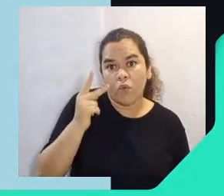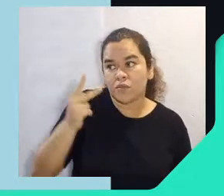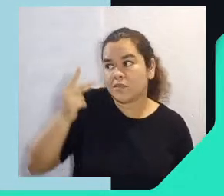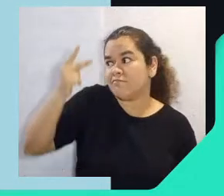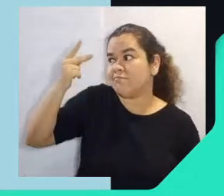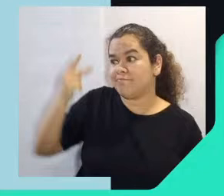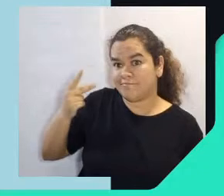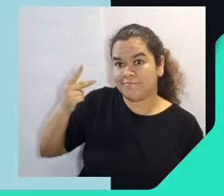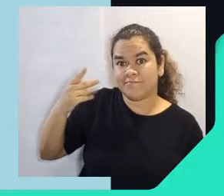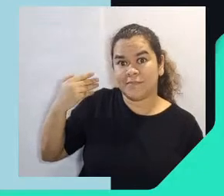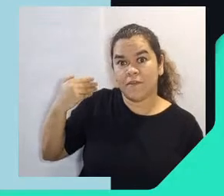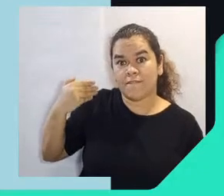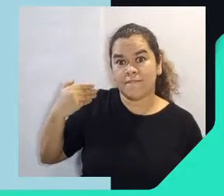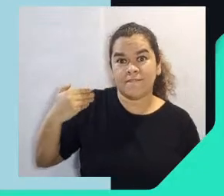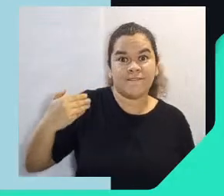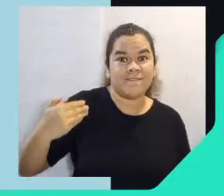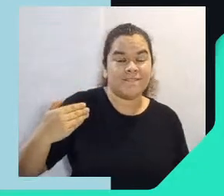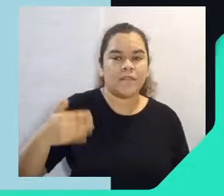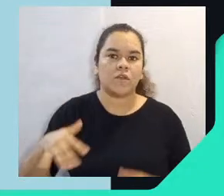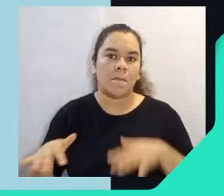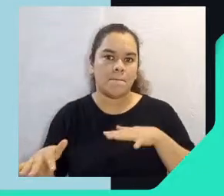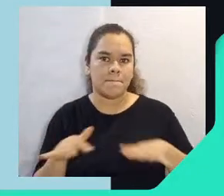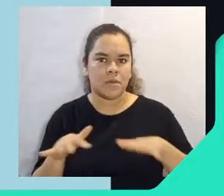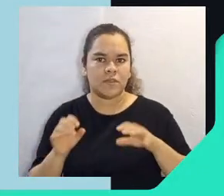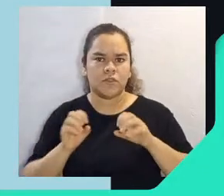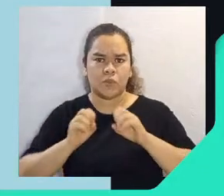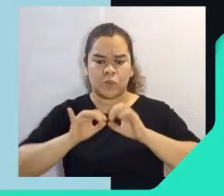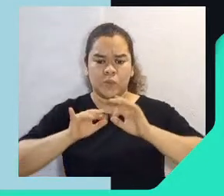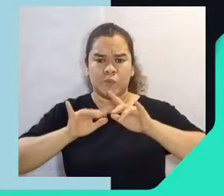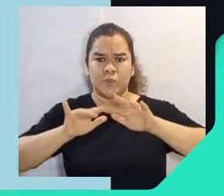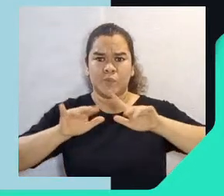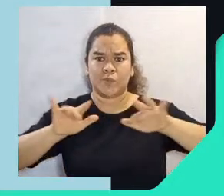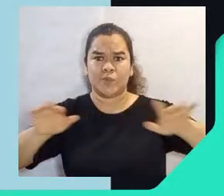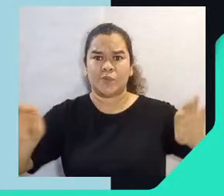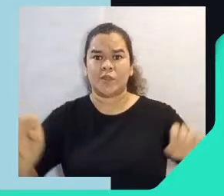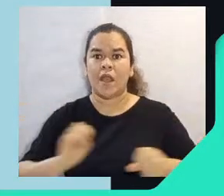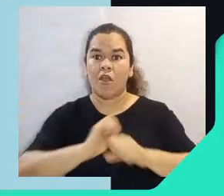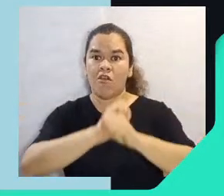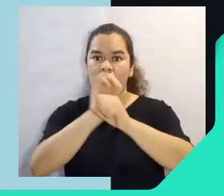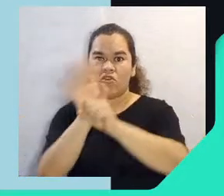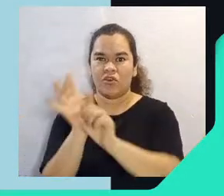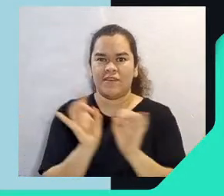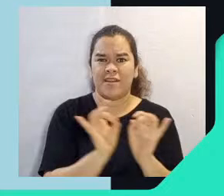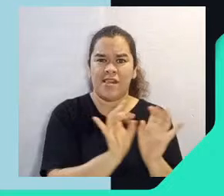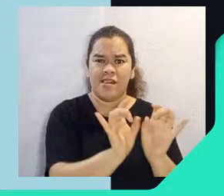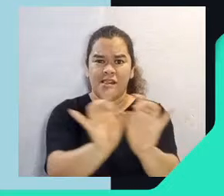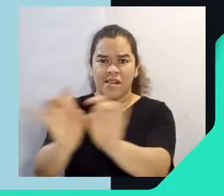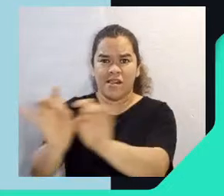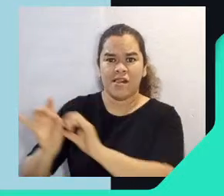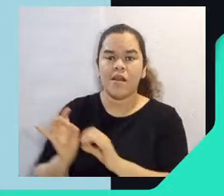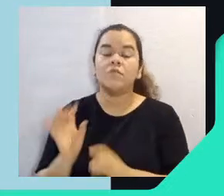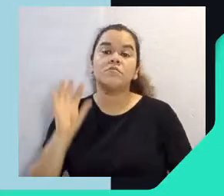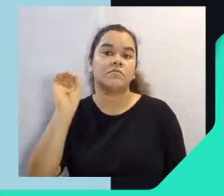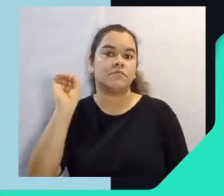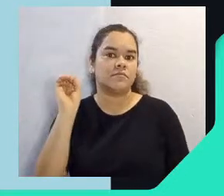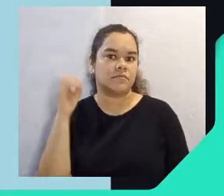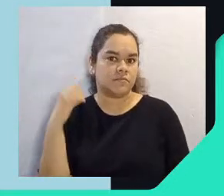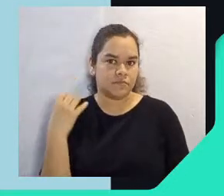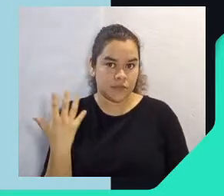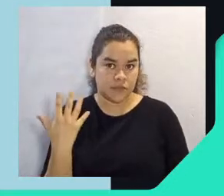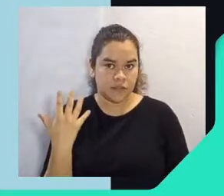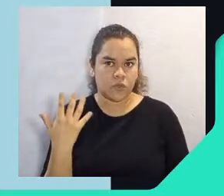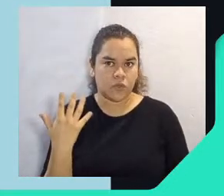toda esta cuestión de pandemia mundial y cómo las tecnologías han salido